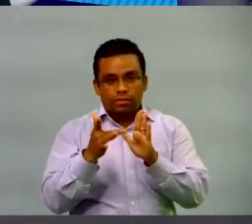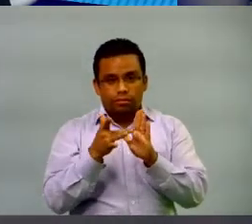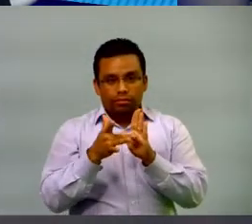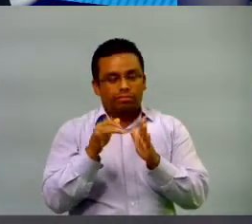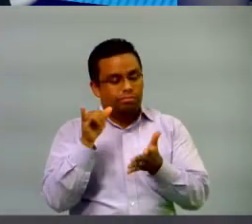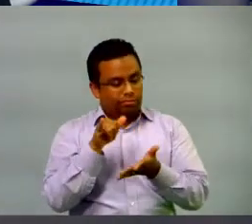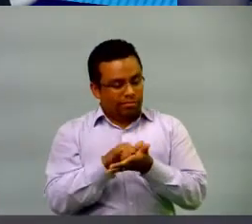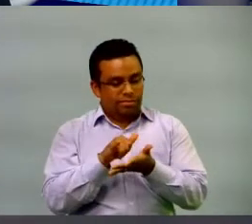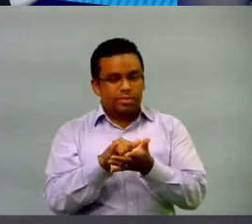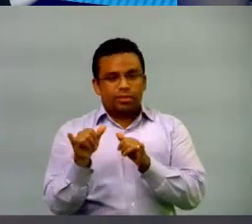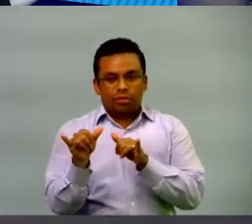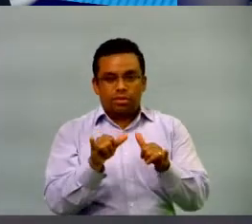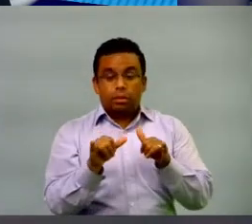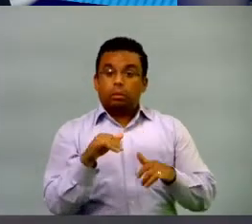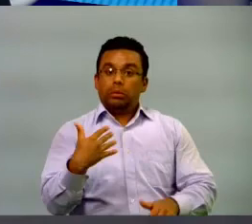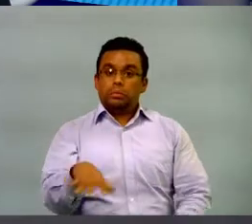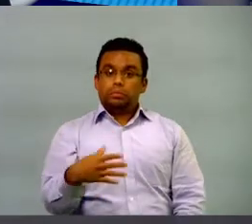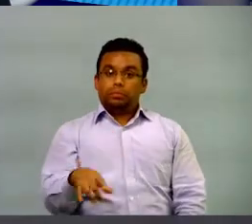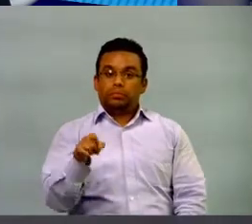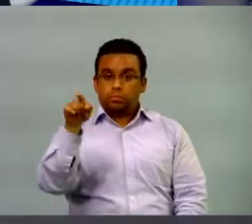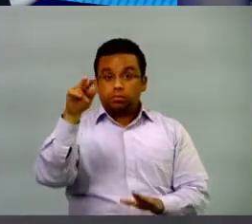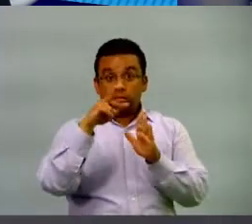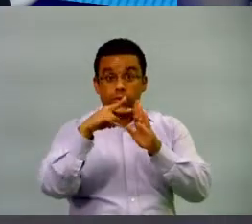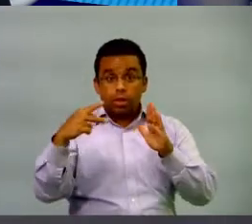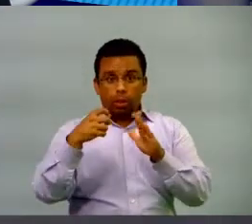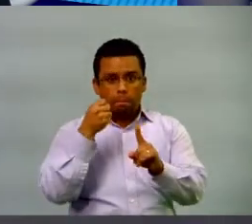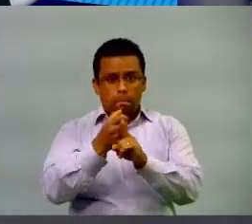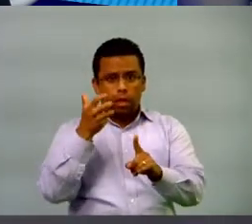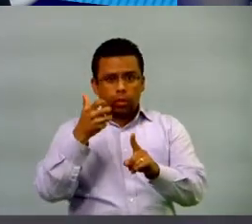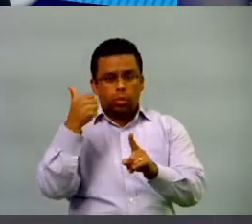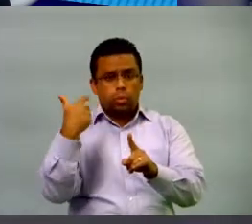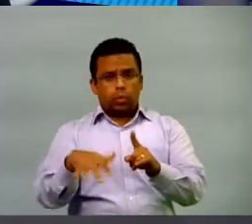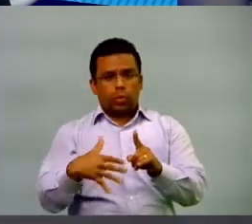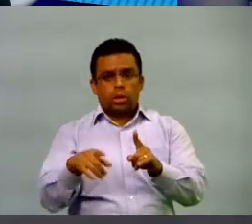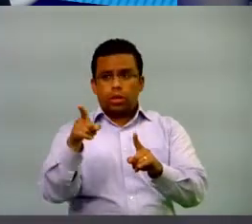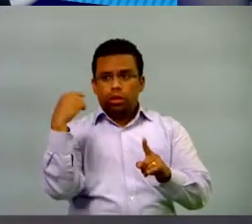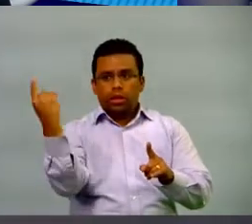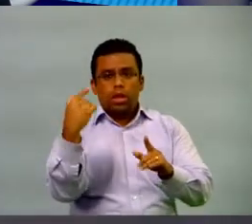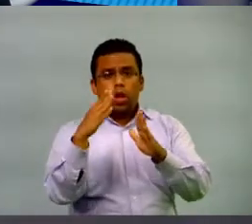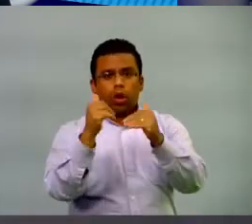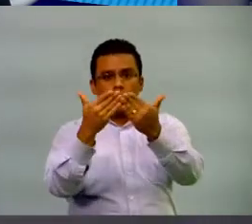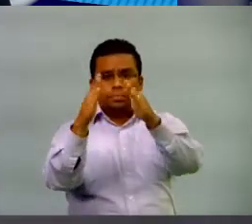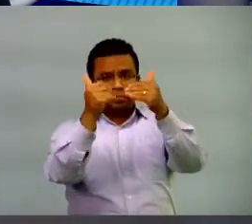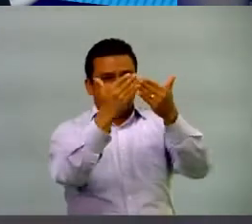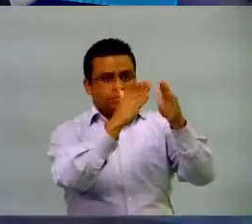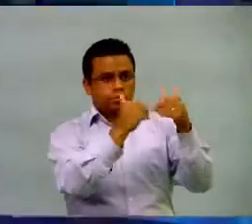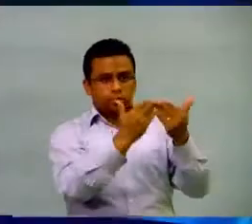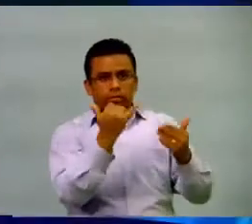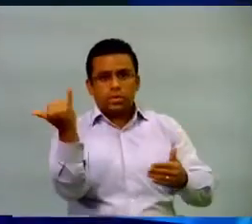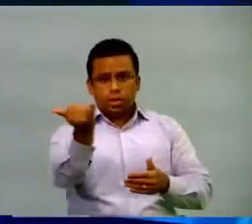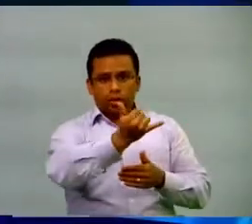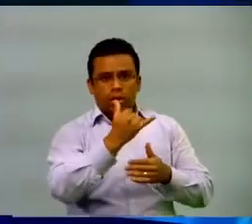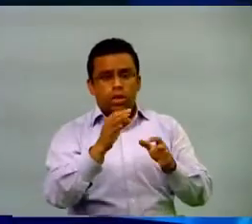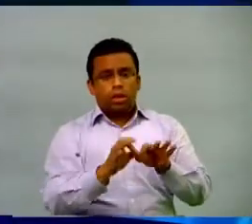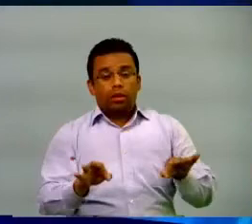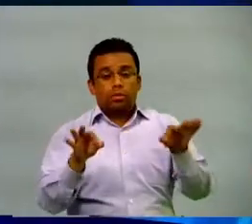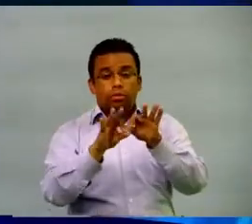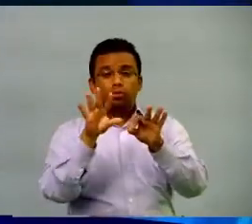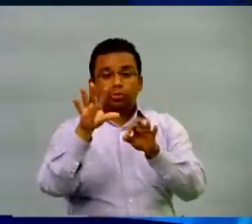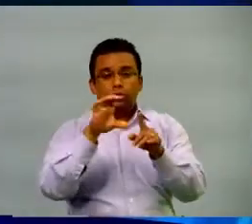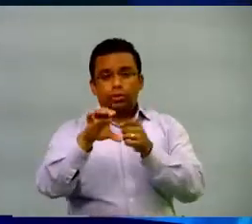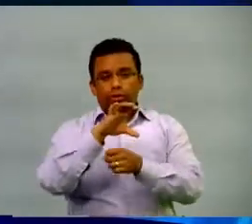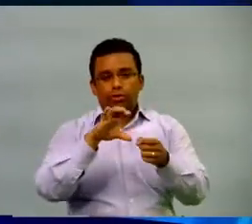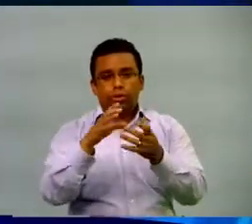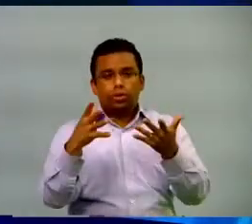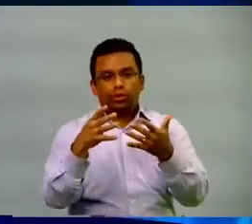la tecnología está teniendo un gran impacto en las sedes educativas de esta importante ciudad de